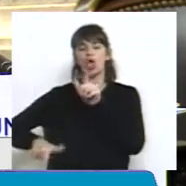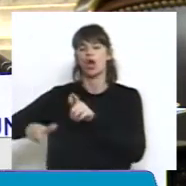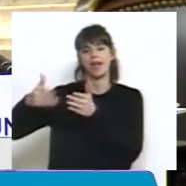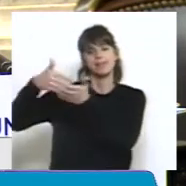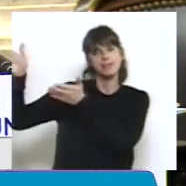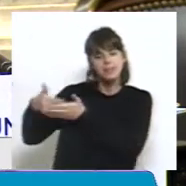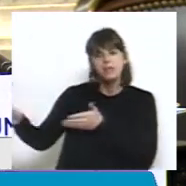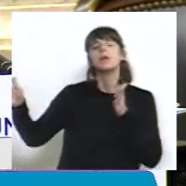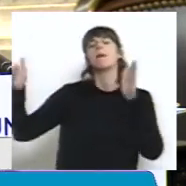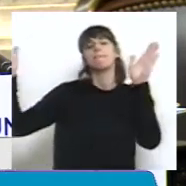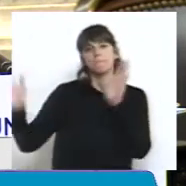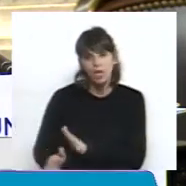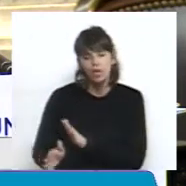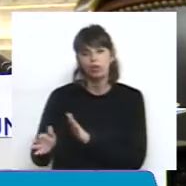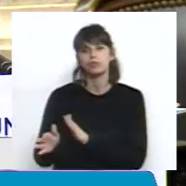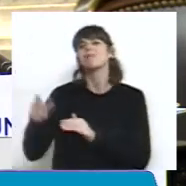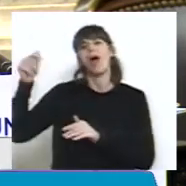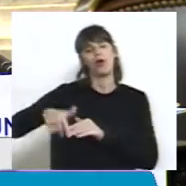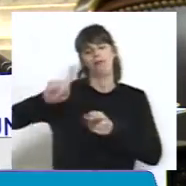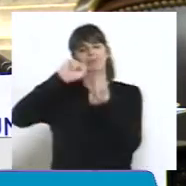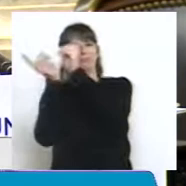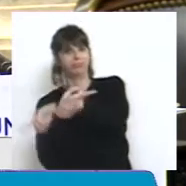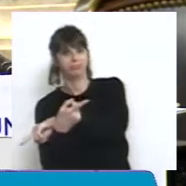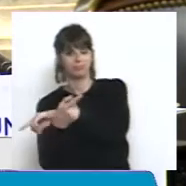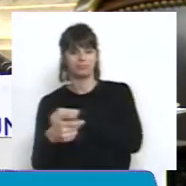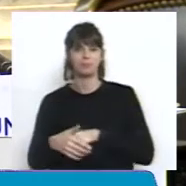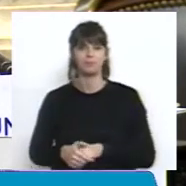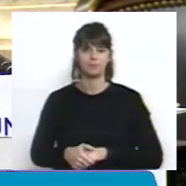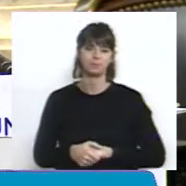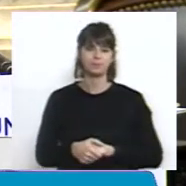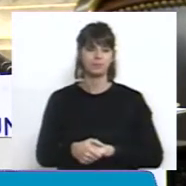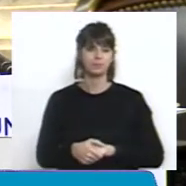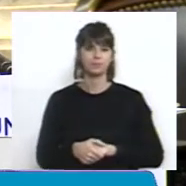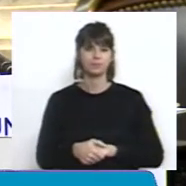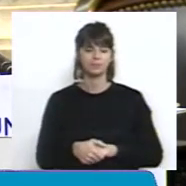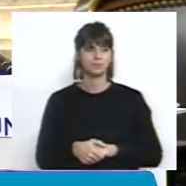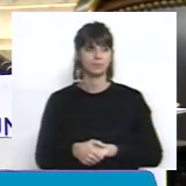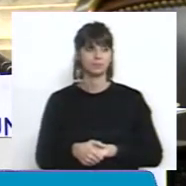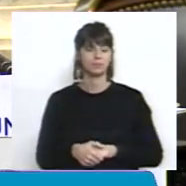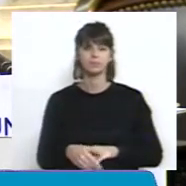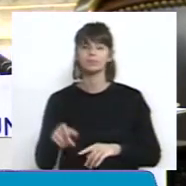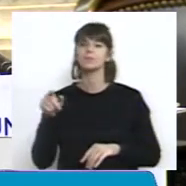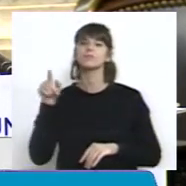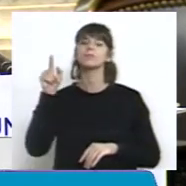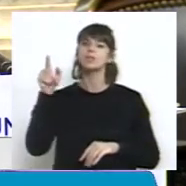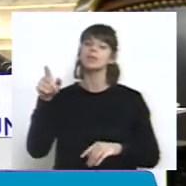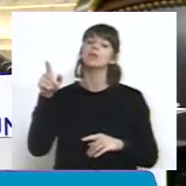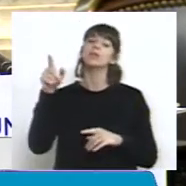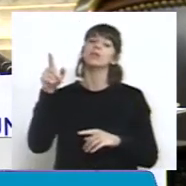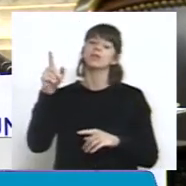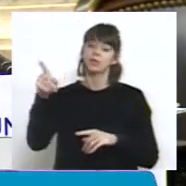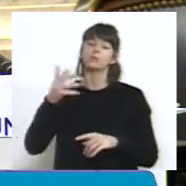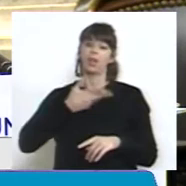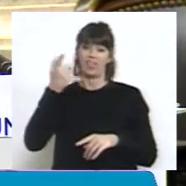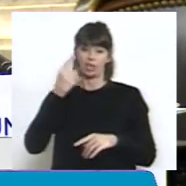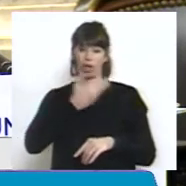durante mucho tiempo en Brasil. En un giro poético de su alocución, la señora